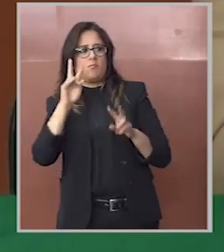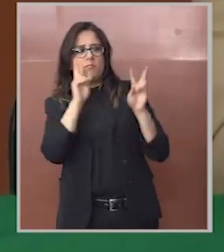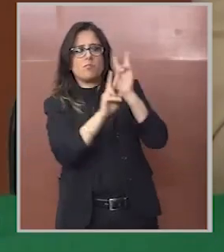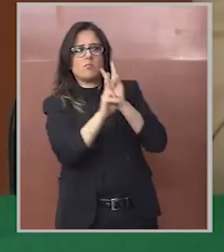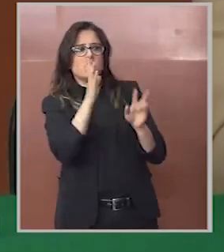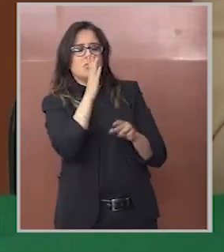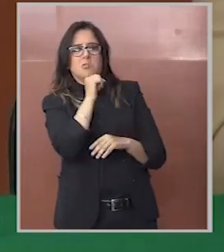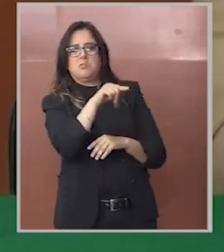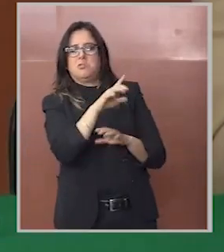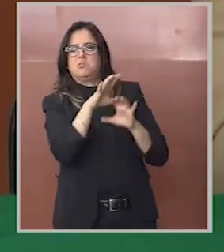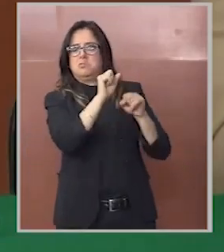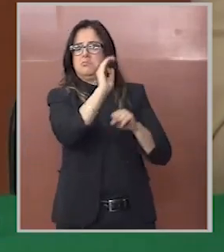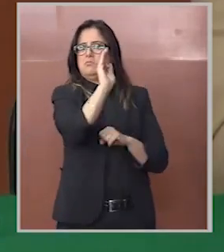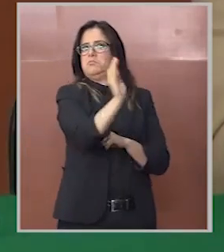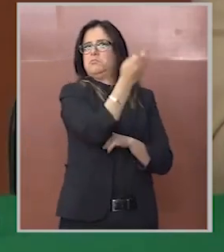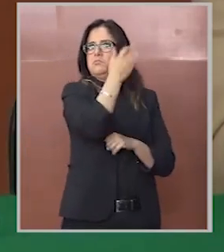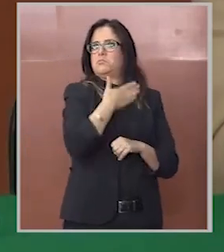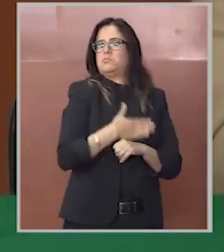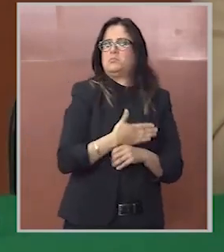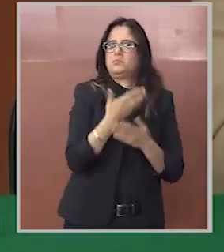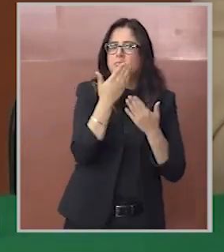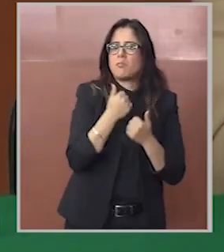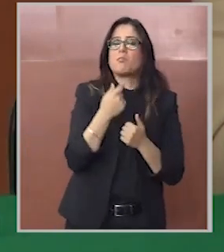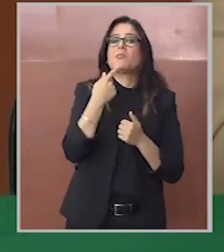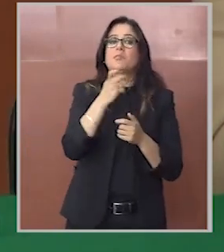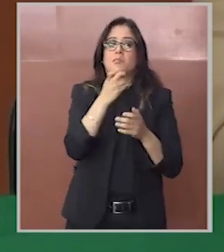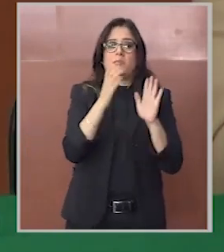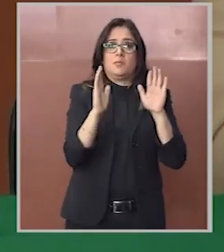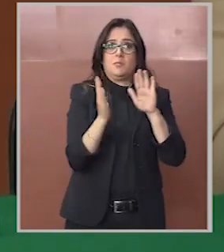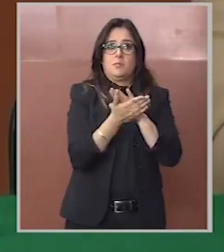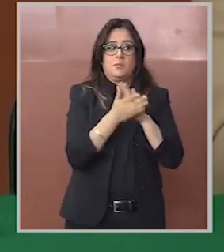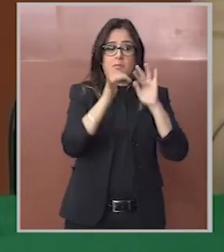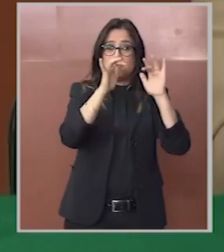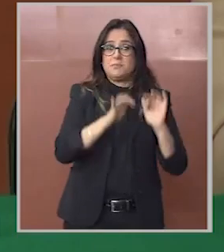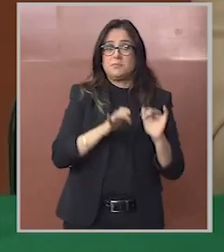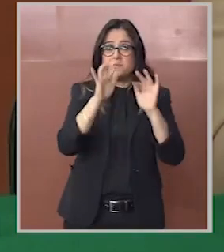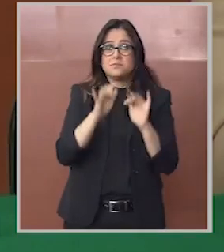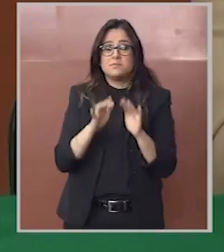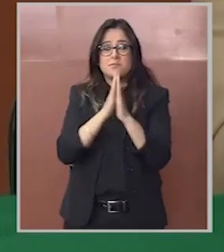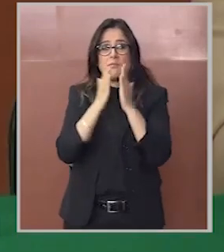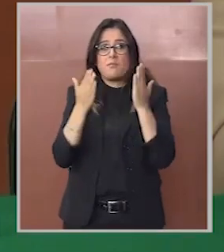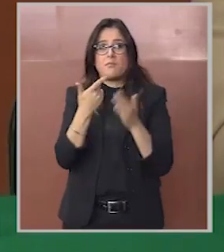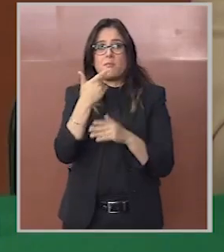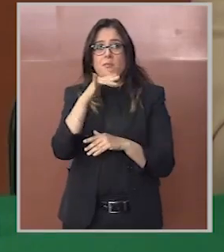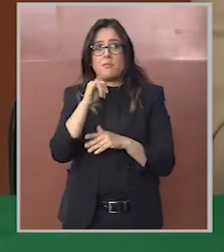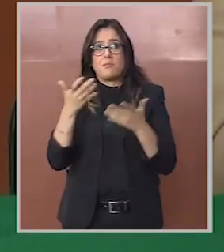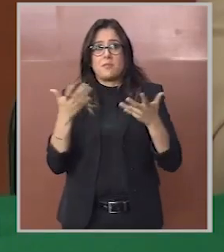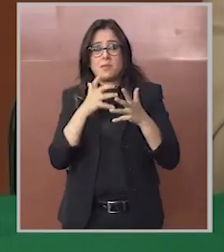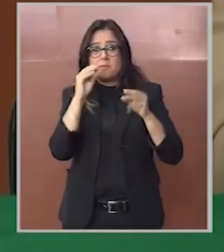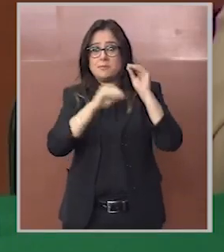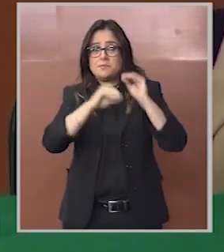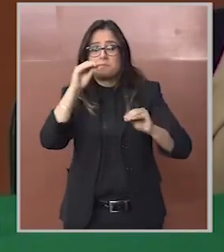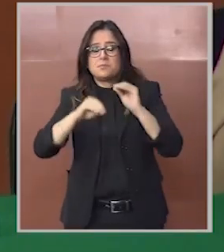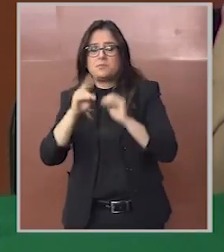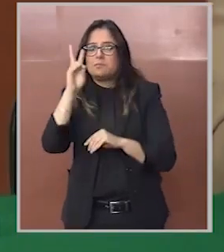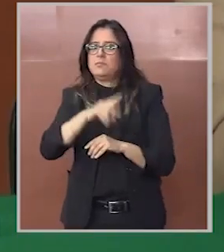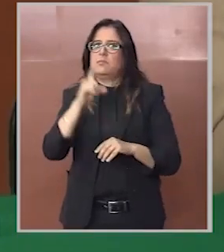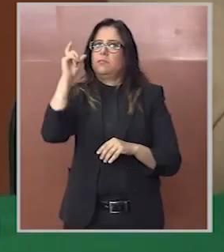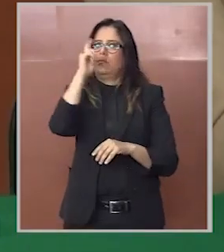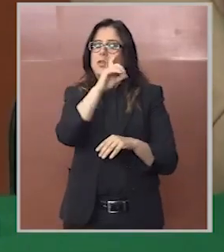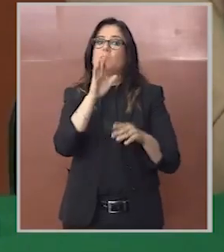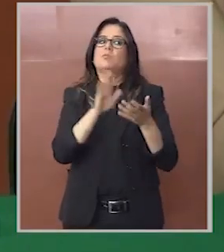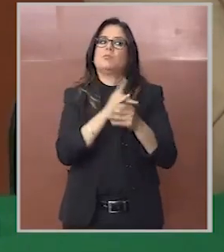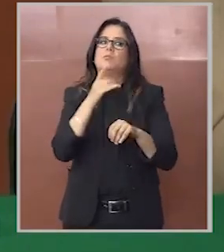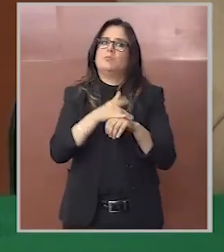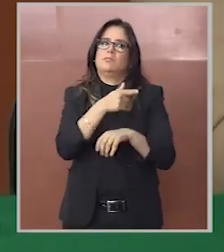nosotras este documento Pues sí era todo un reto Porque además el documento tendría que hacerse Pues en lenguaje accesible